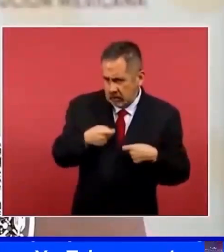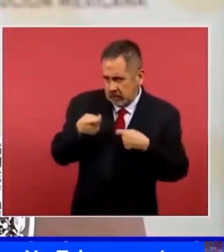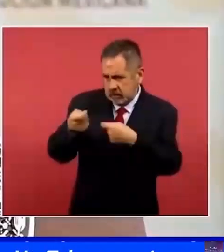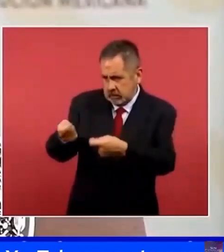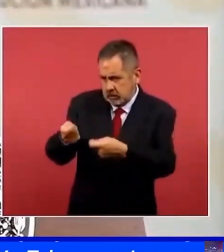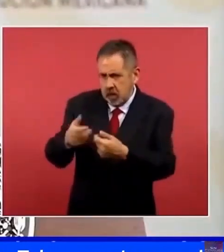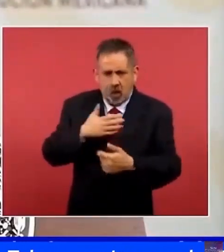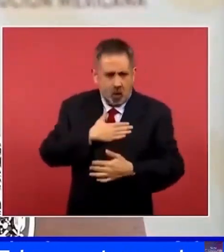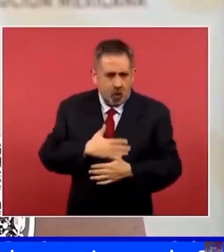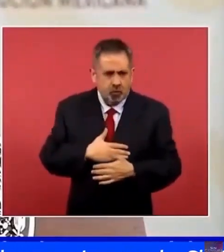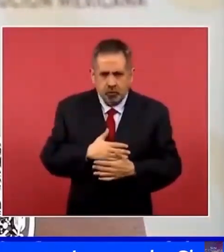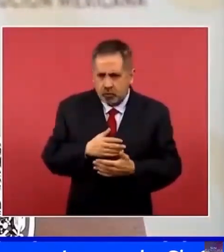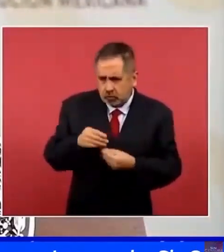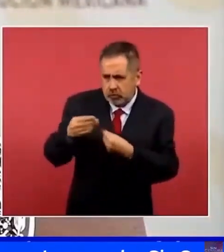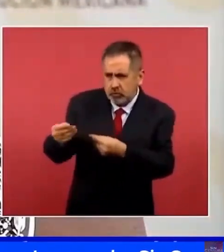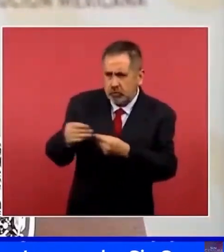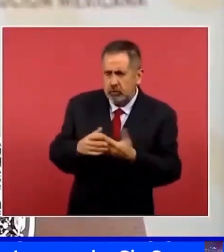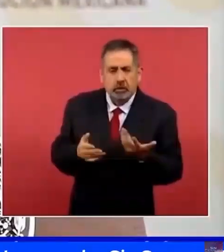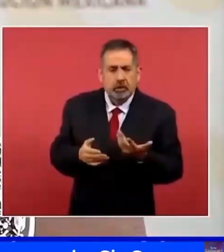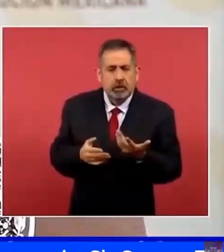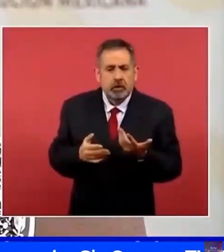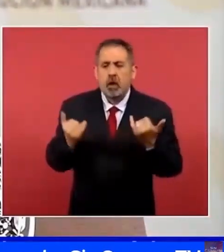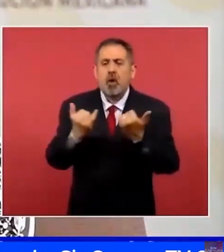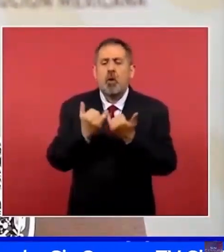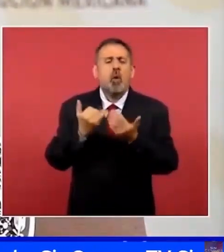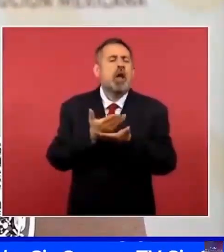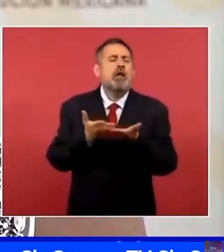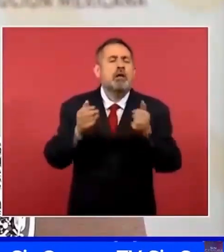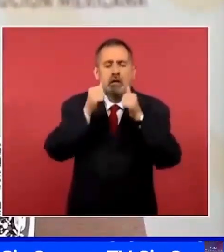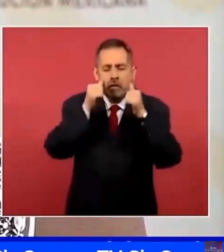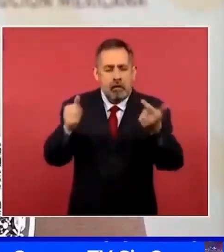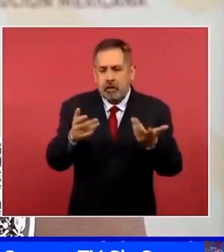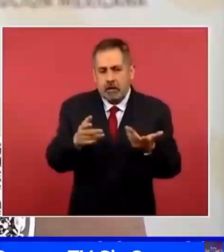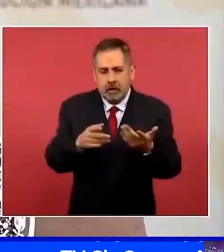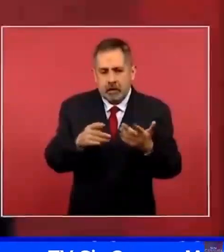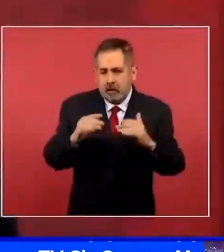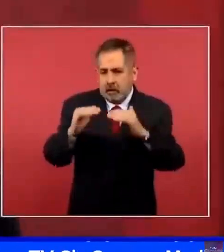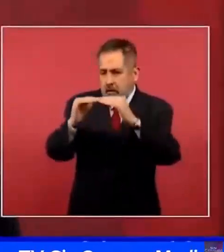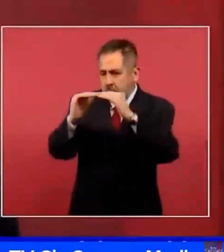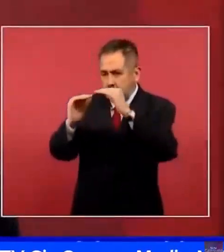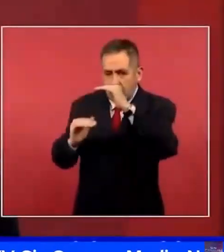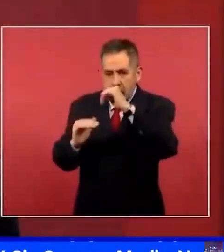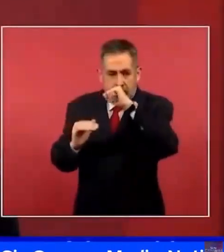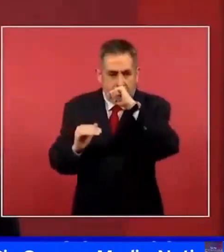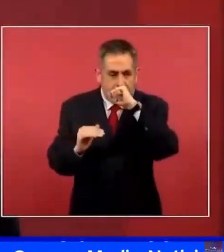significa eso. No puede haber trato igual entre desiguales.